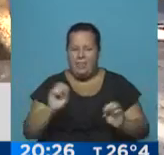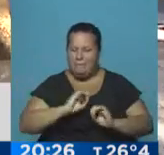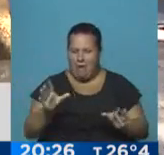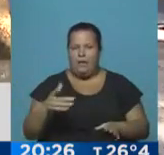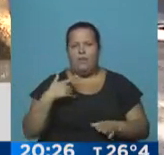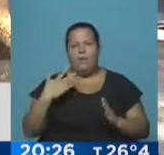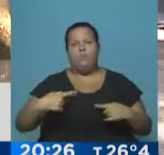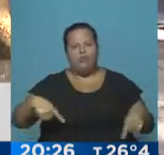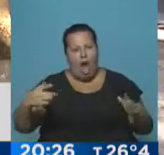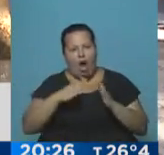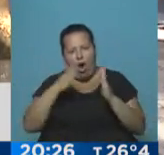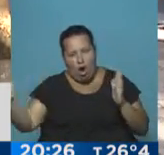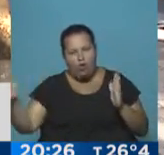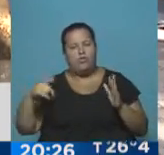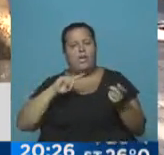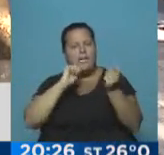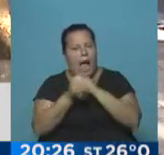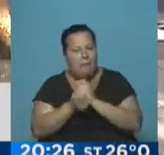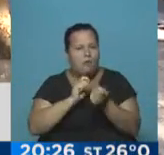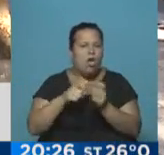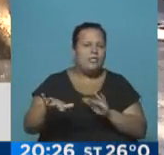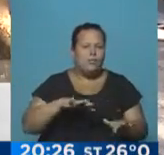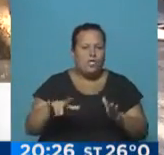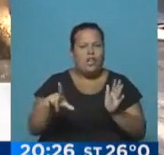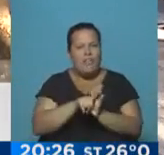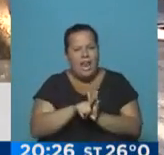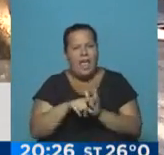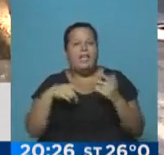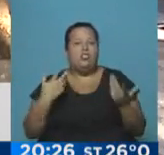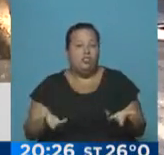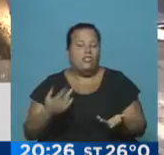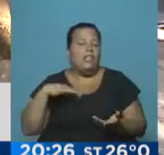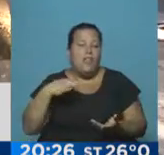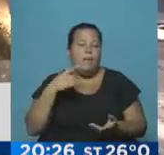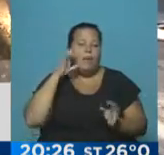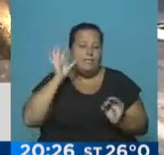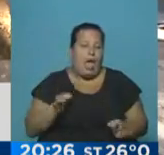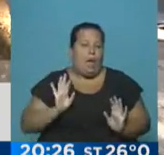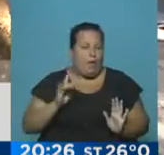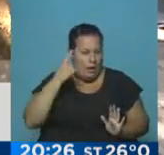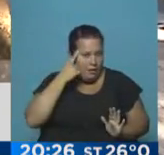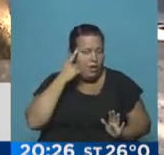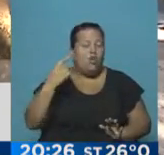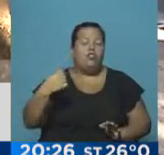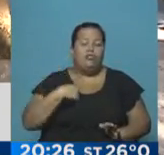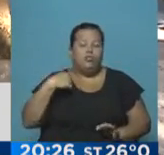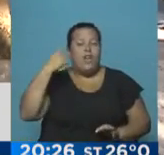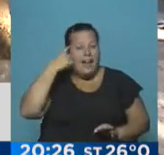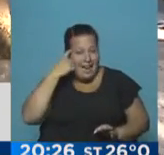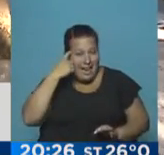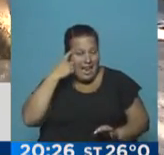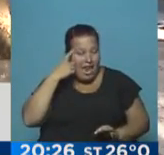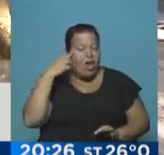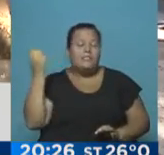Han pasado muchas cosas desde allí, han modificado muchas situaciones legales por las cuales habría que tenerla en cuenta. Lo que yo creo que